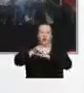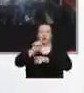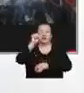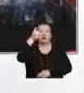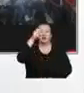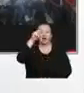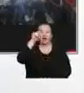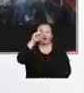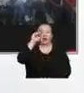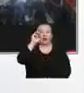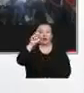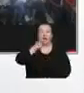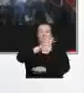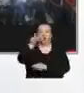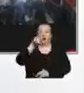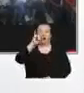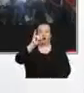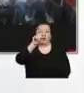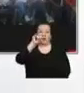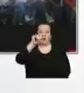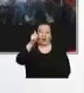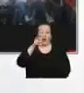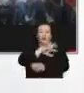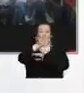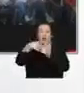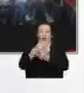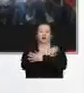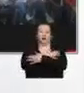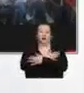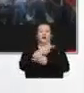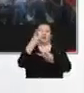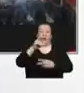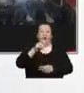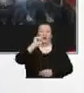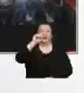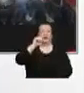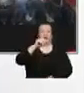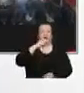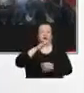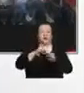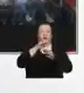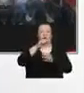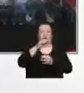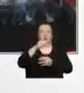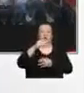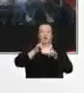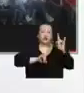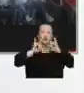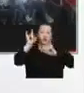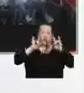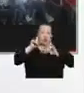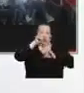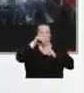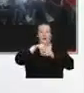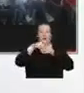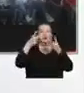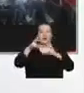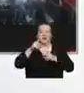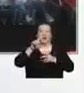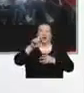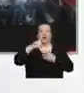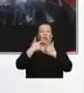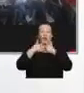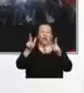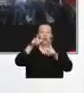a bibiana toalla rica ricardo península de santa elena de el barrio simón bolívar en la libertad la libertad un